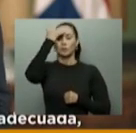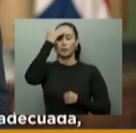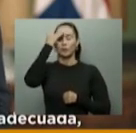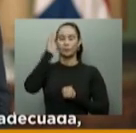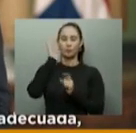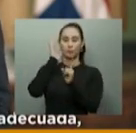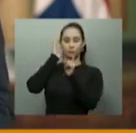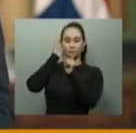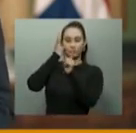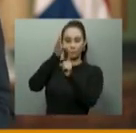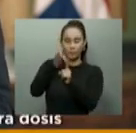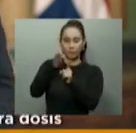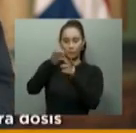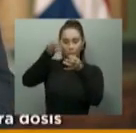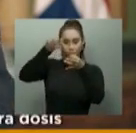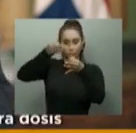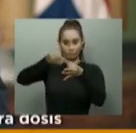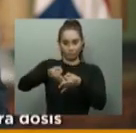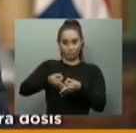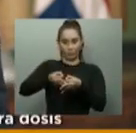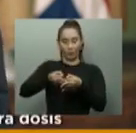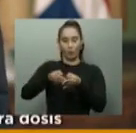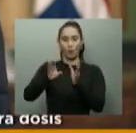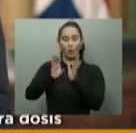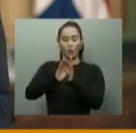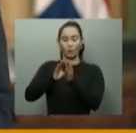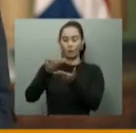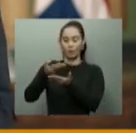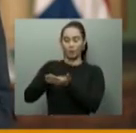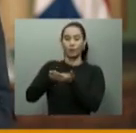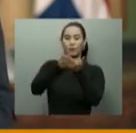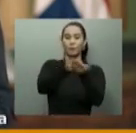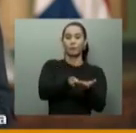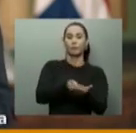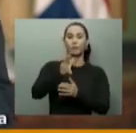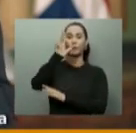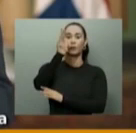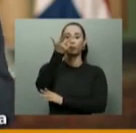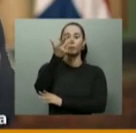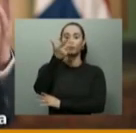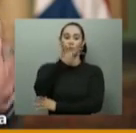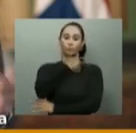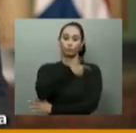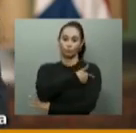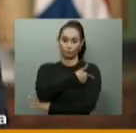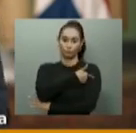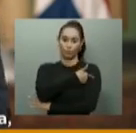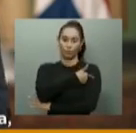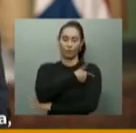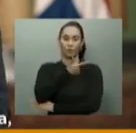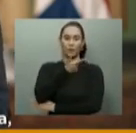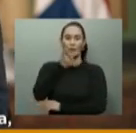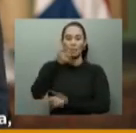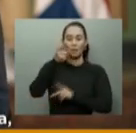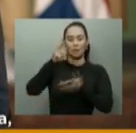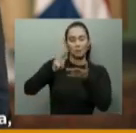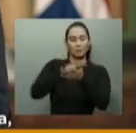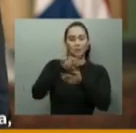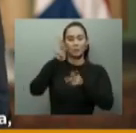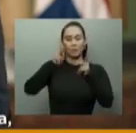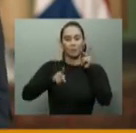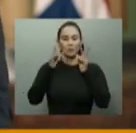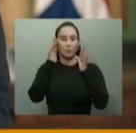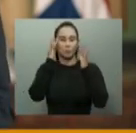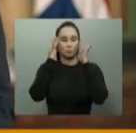bien y hay muchísimos entonces enfocar enfocar ese es el tema de las exoneraciones